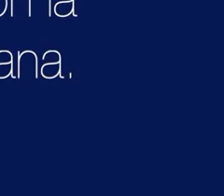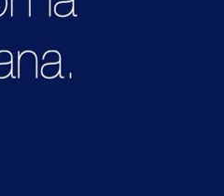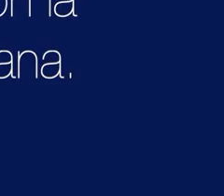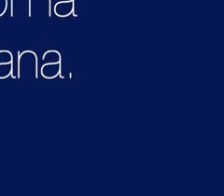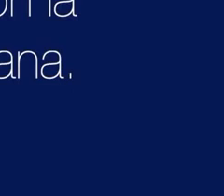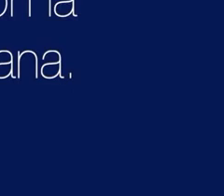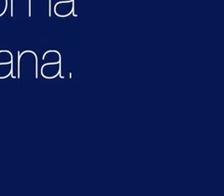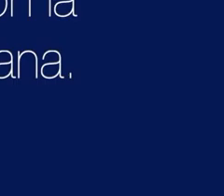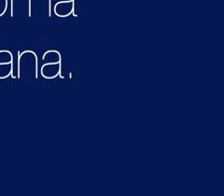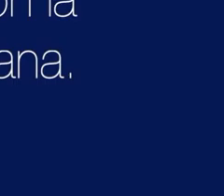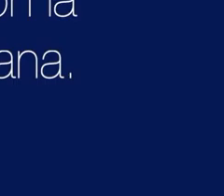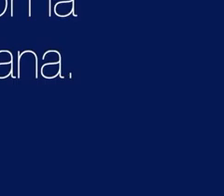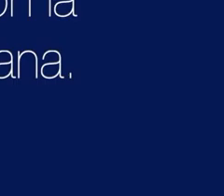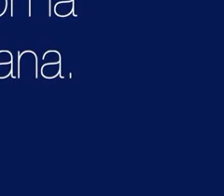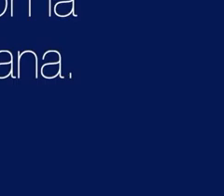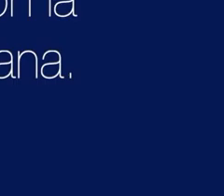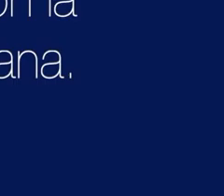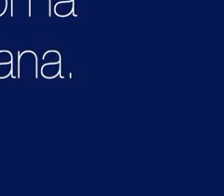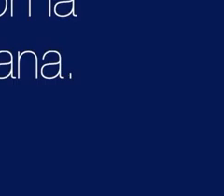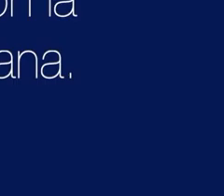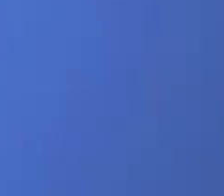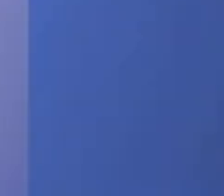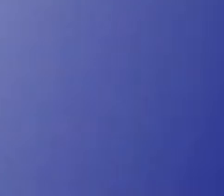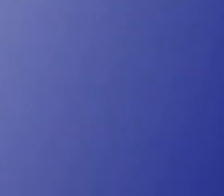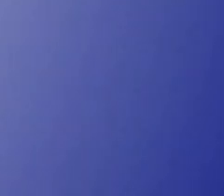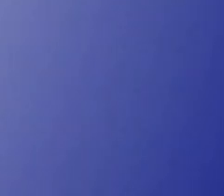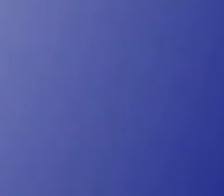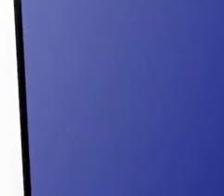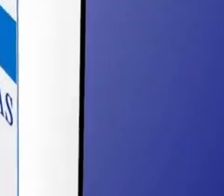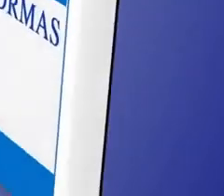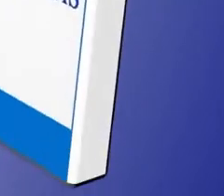bienestar compatible con la dignidad humana.